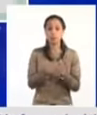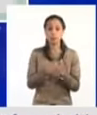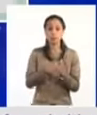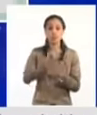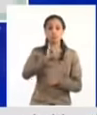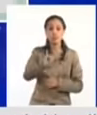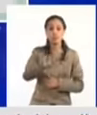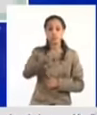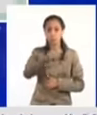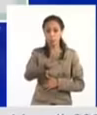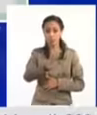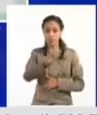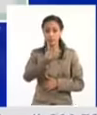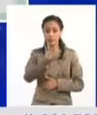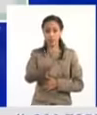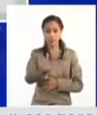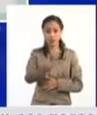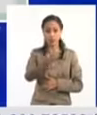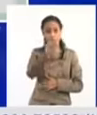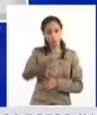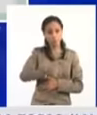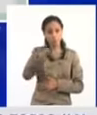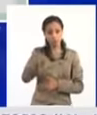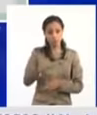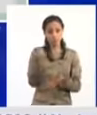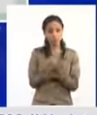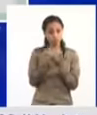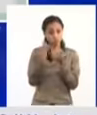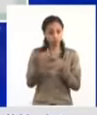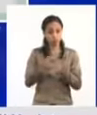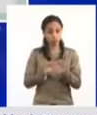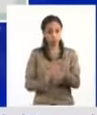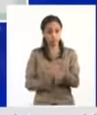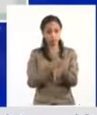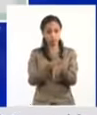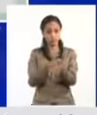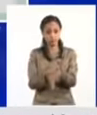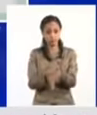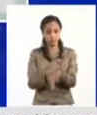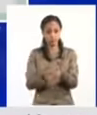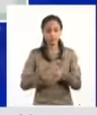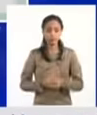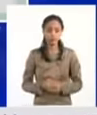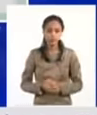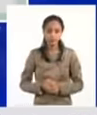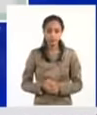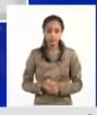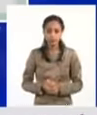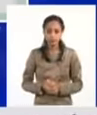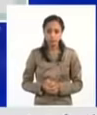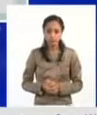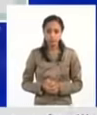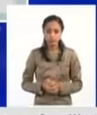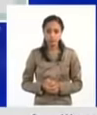37.623 pacientes con COVID-19 y la elevada cifra de